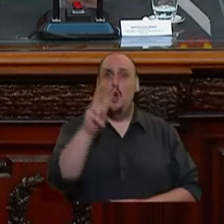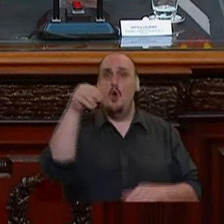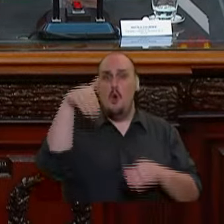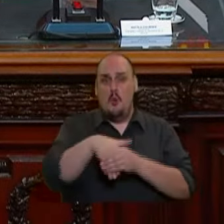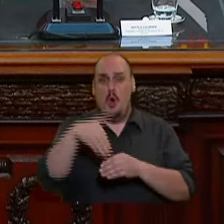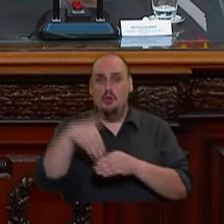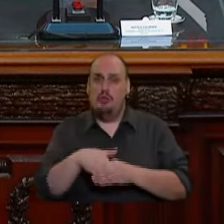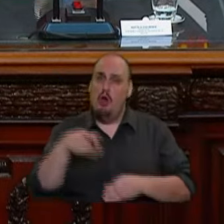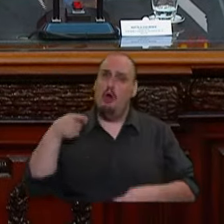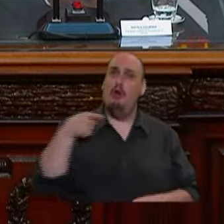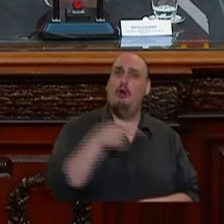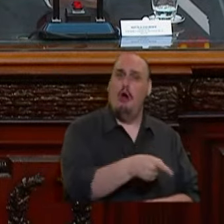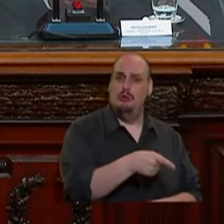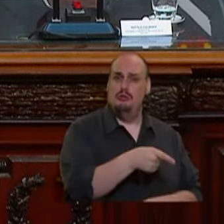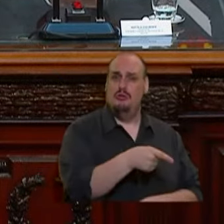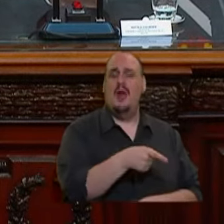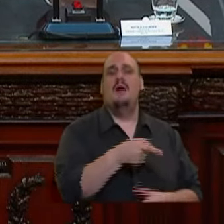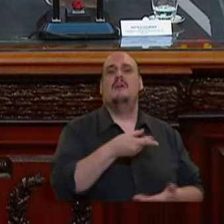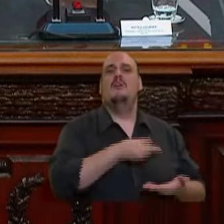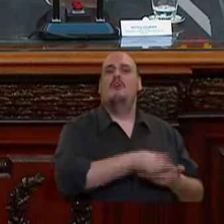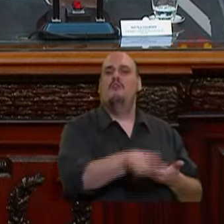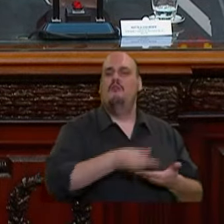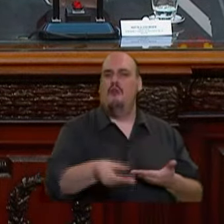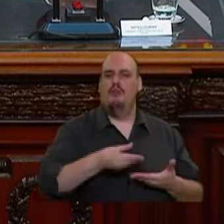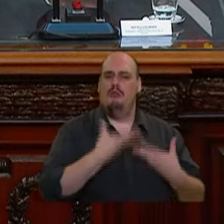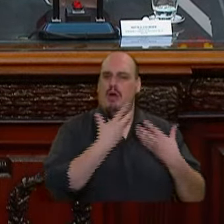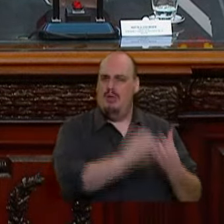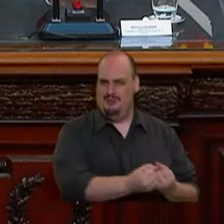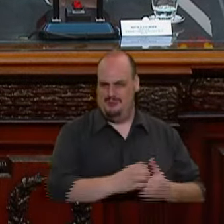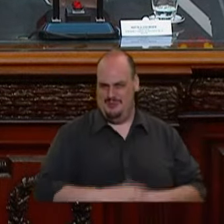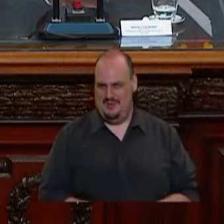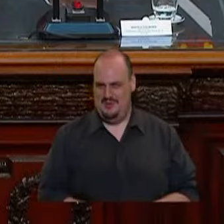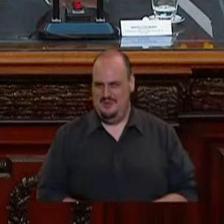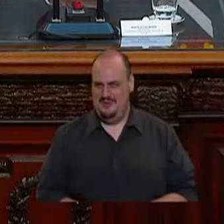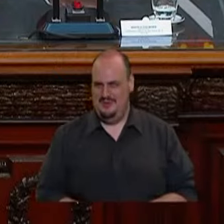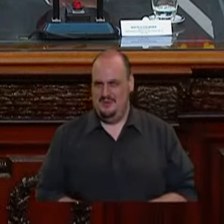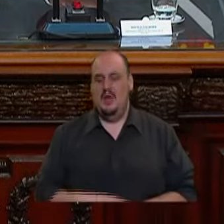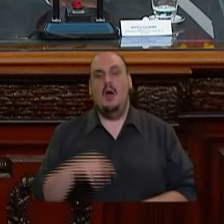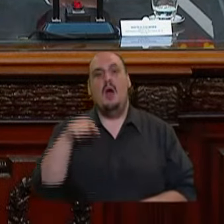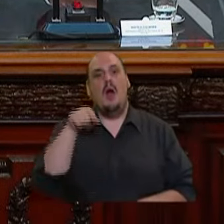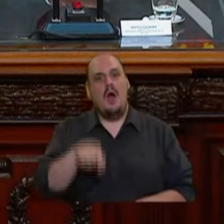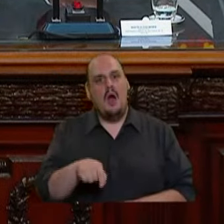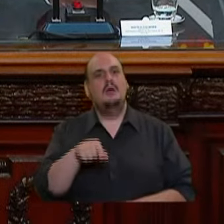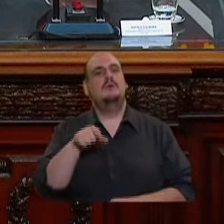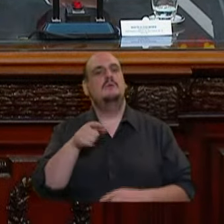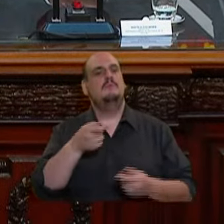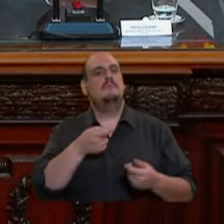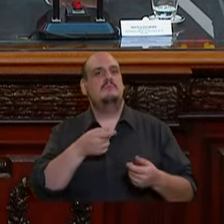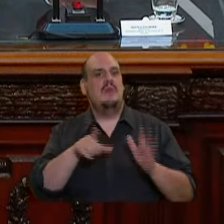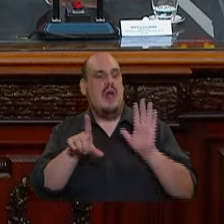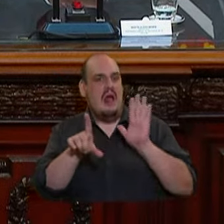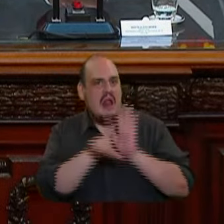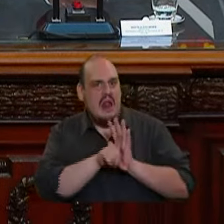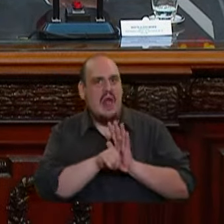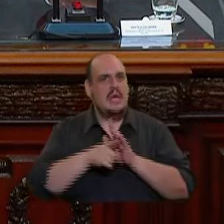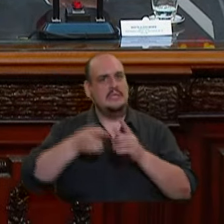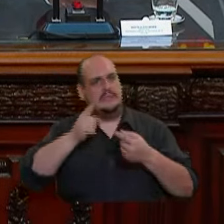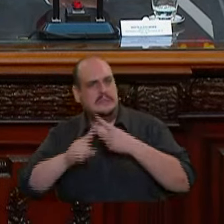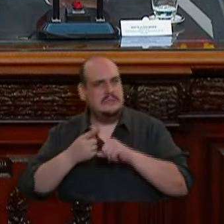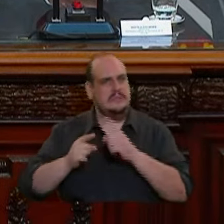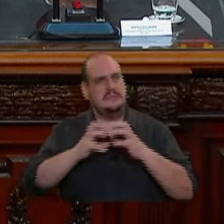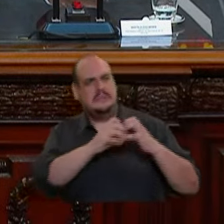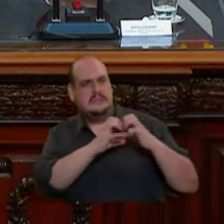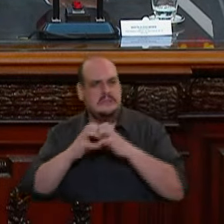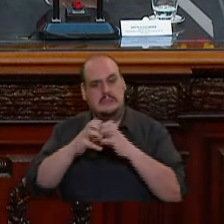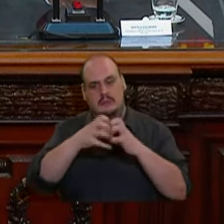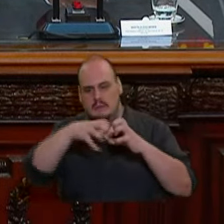de la eliminación de los fondos fiduciarios. Durante todo el proceso de negociación para la sanción de la ley, se puso en evidencia un sector de